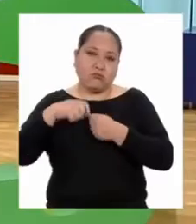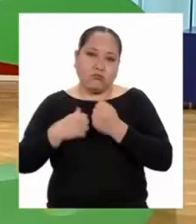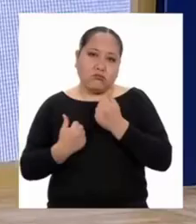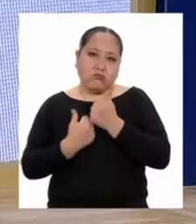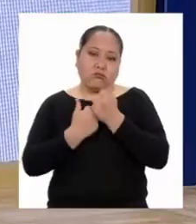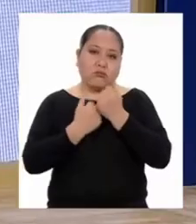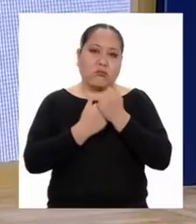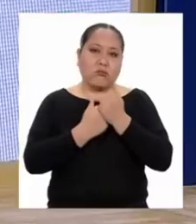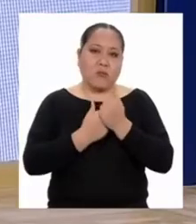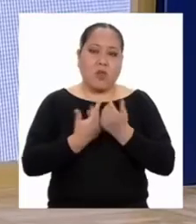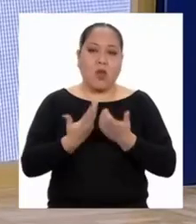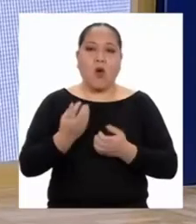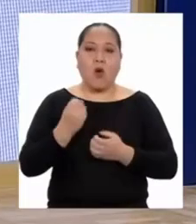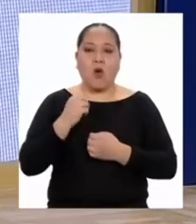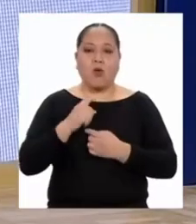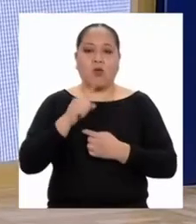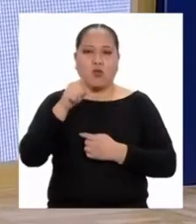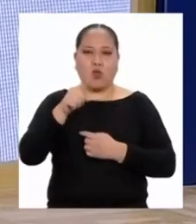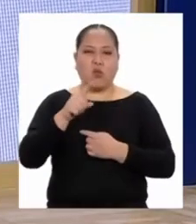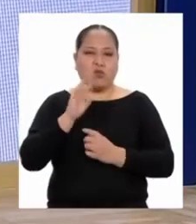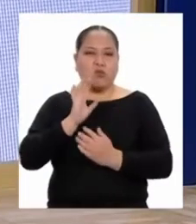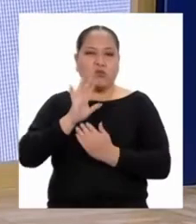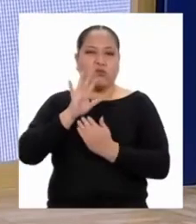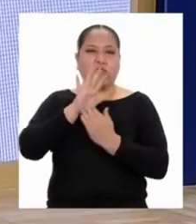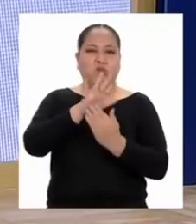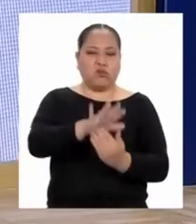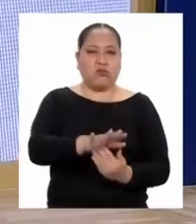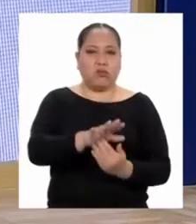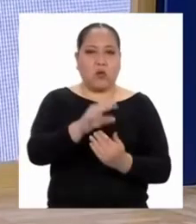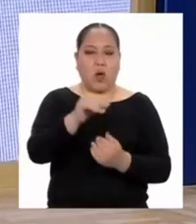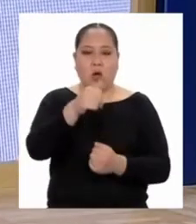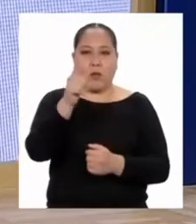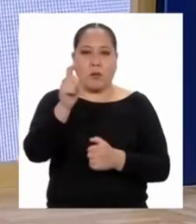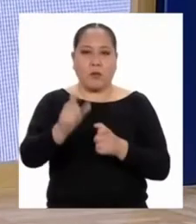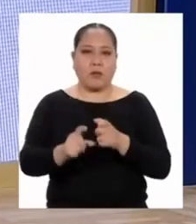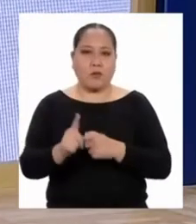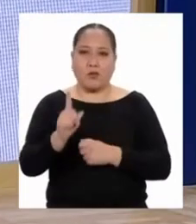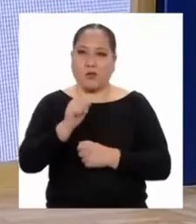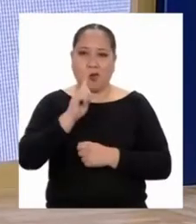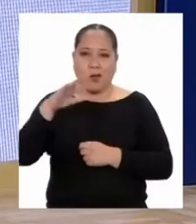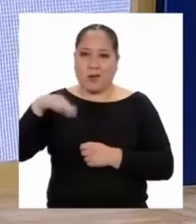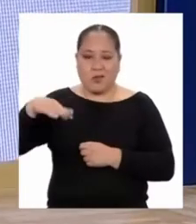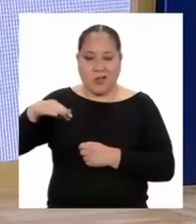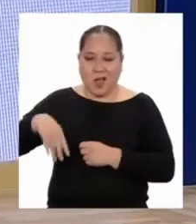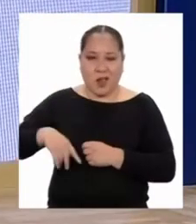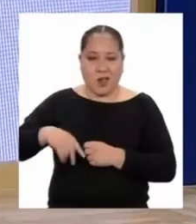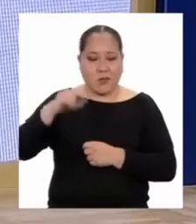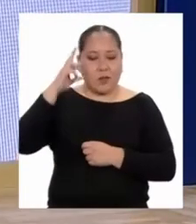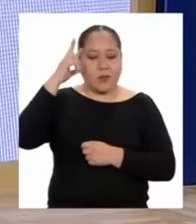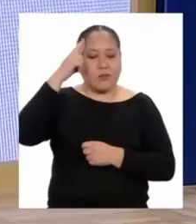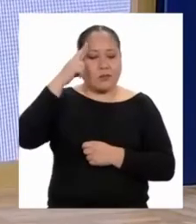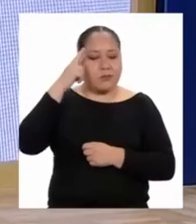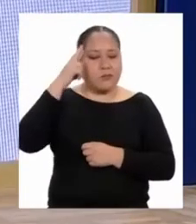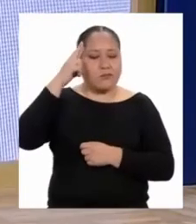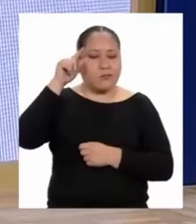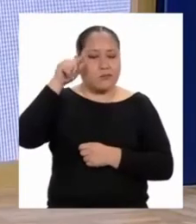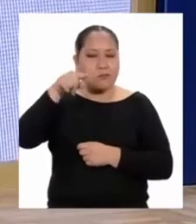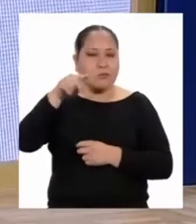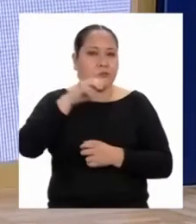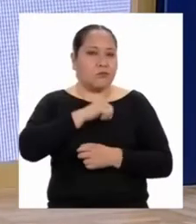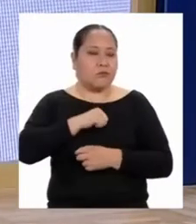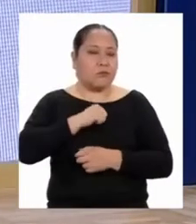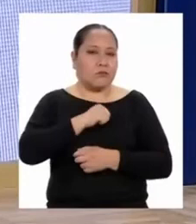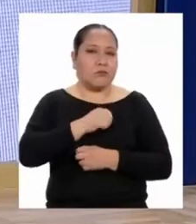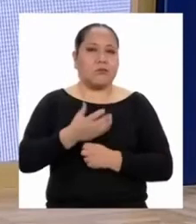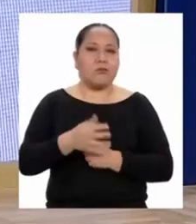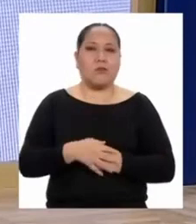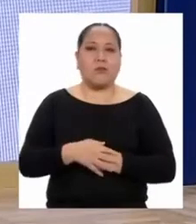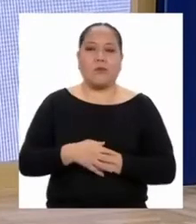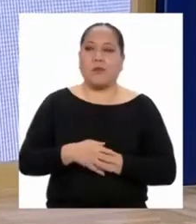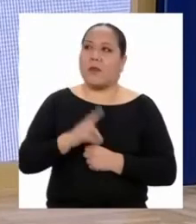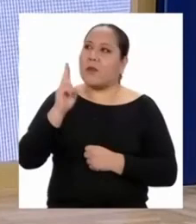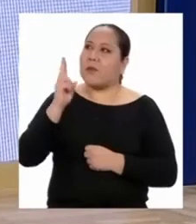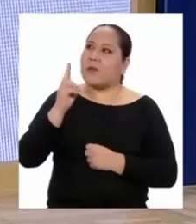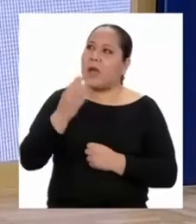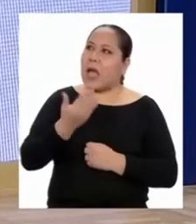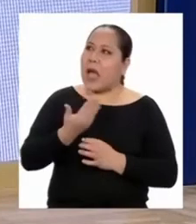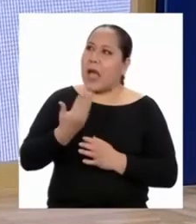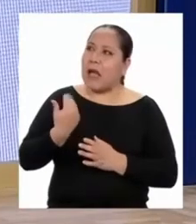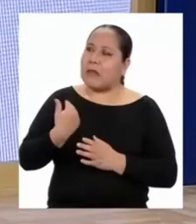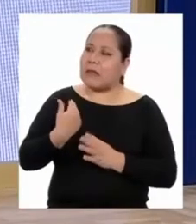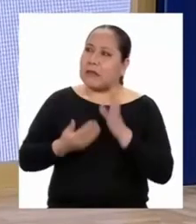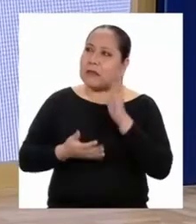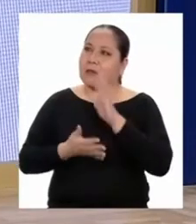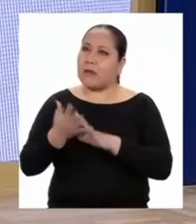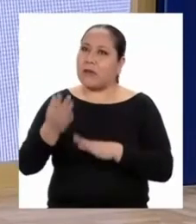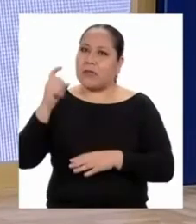victimarios. Nunca es tarde para recapacitar sobre nuestros actos. Profesora, antes de que se vaya,